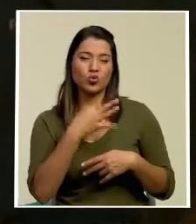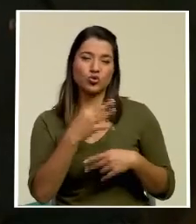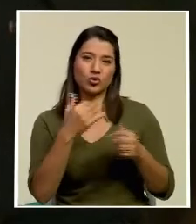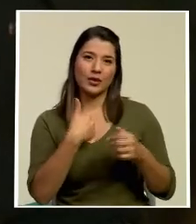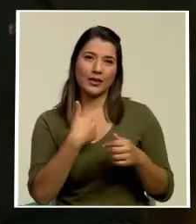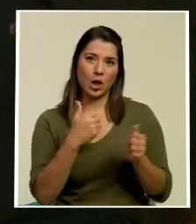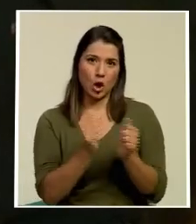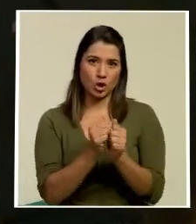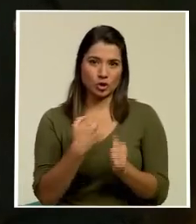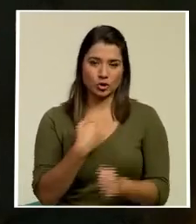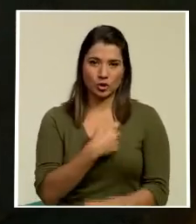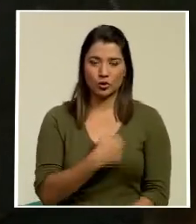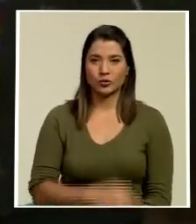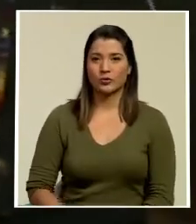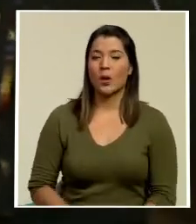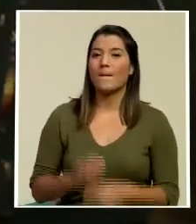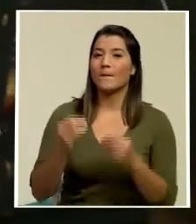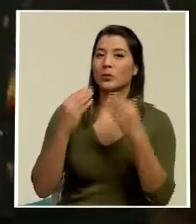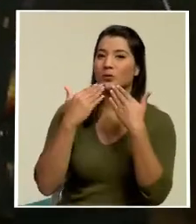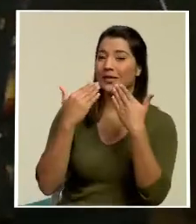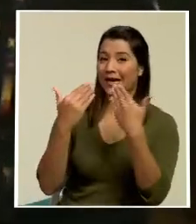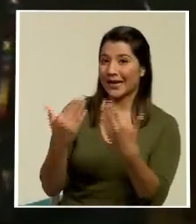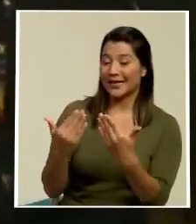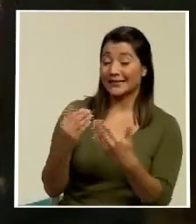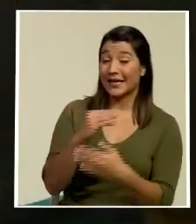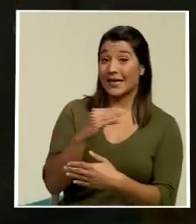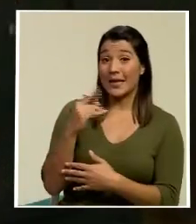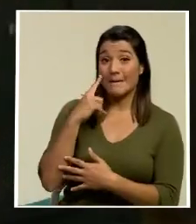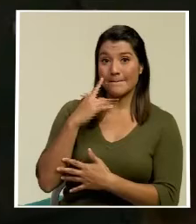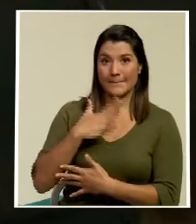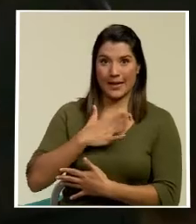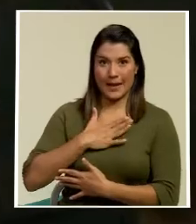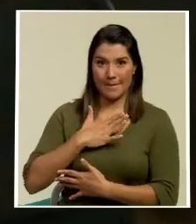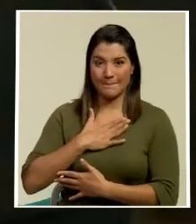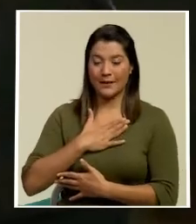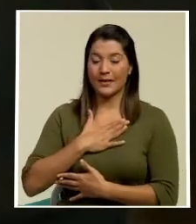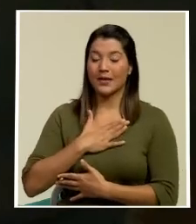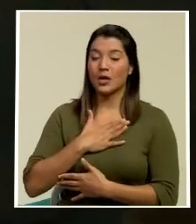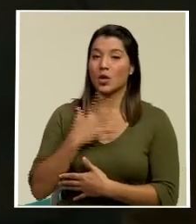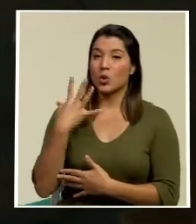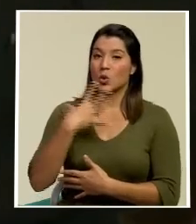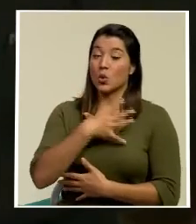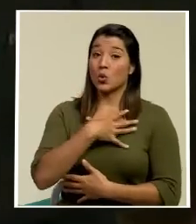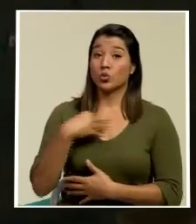pantalla. Muchas gracias y a mí haber participado.